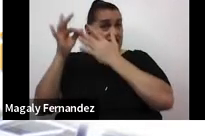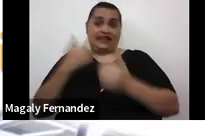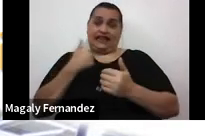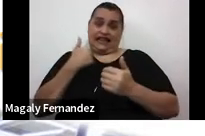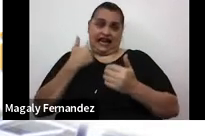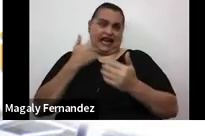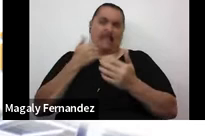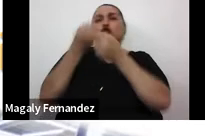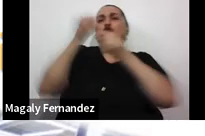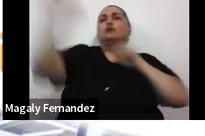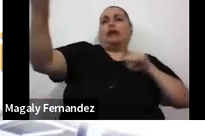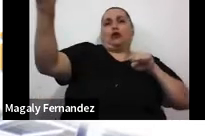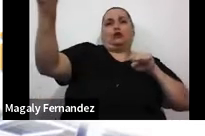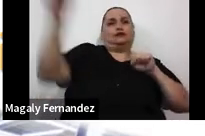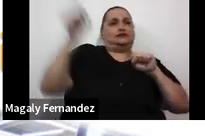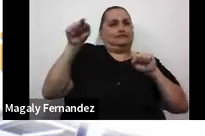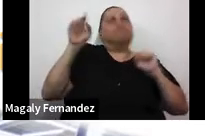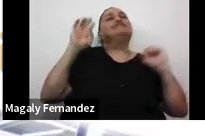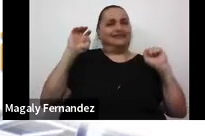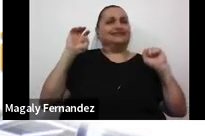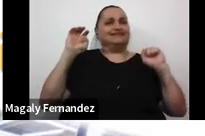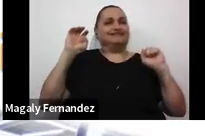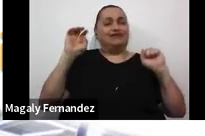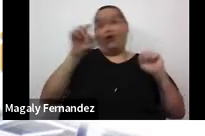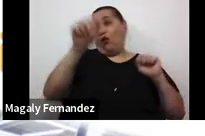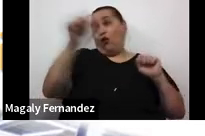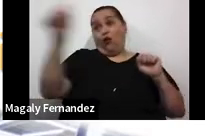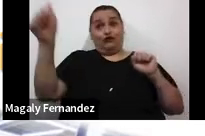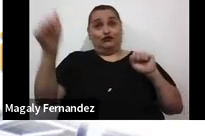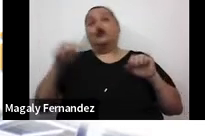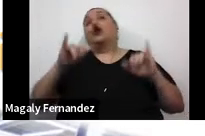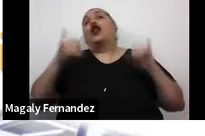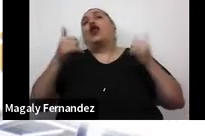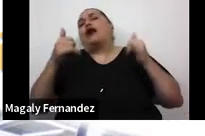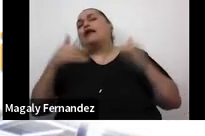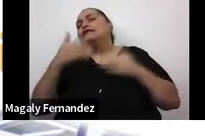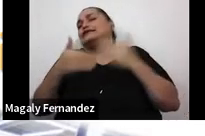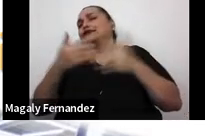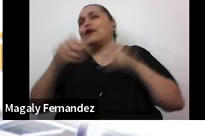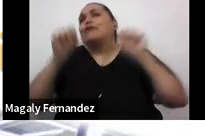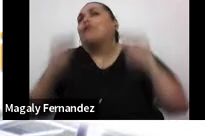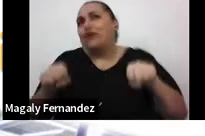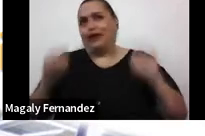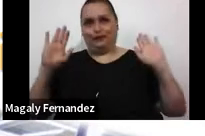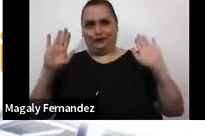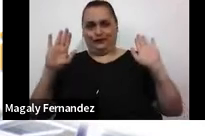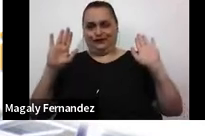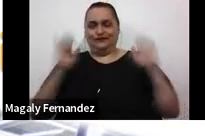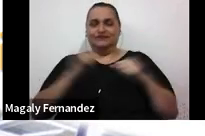los superhéroes no los demás no la jugamos como podemos todos no con